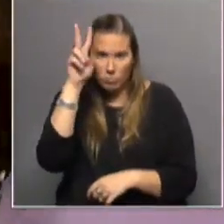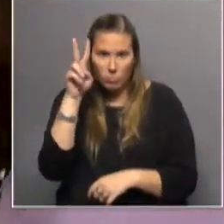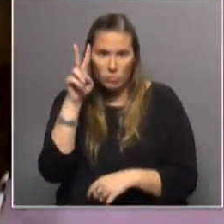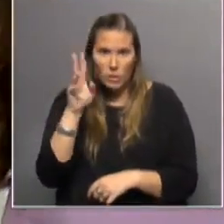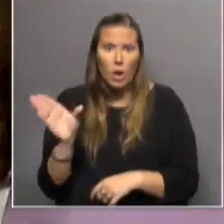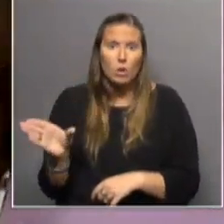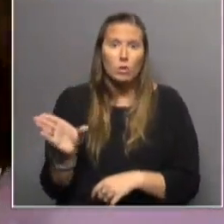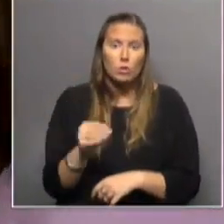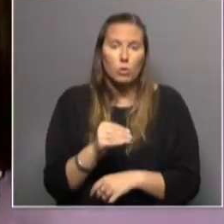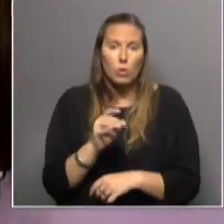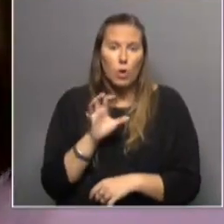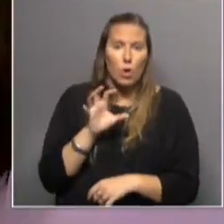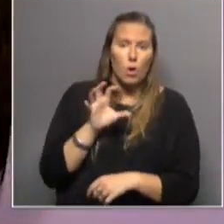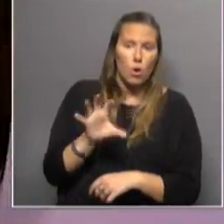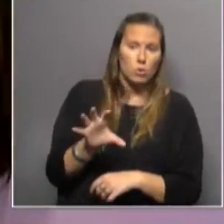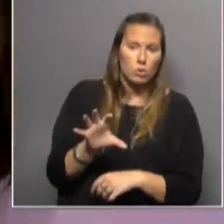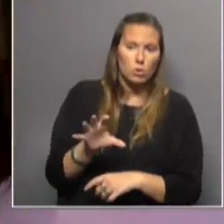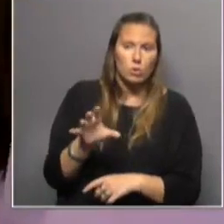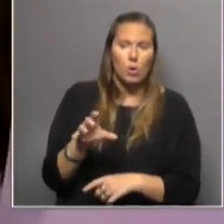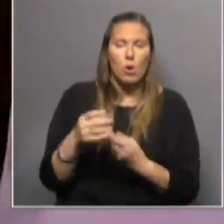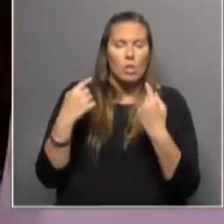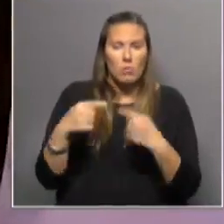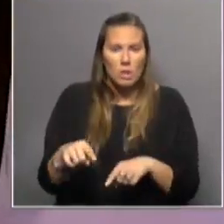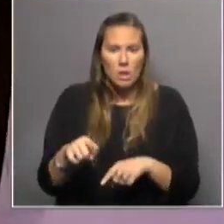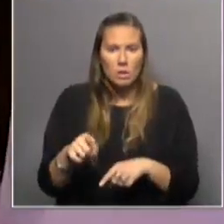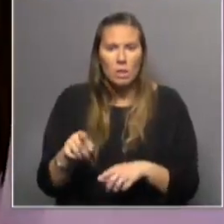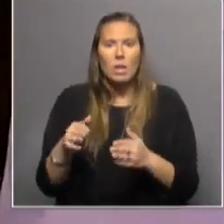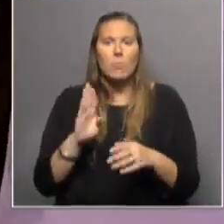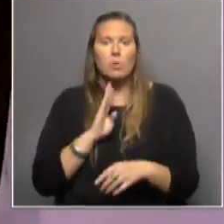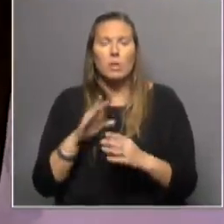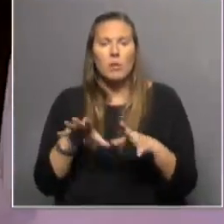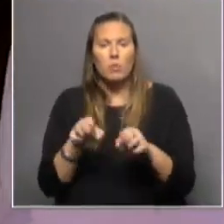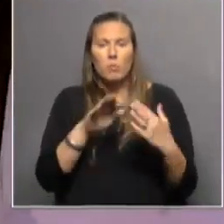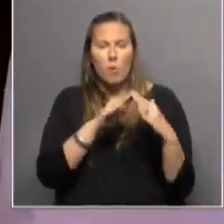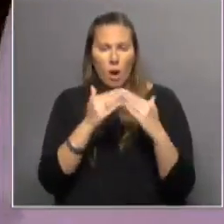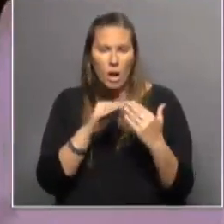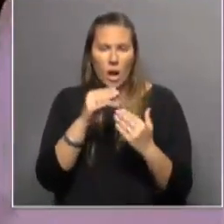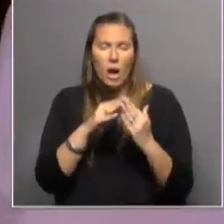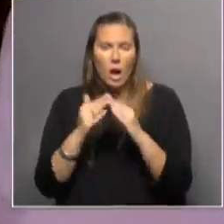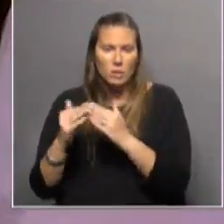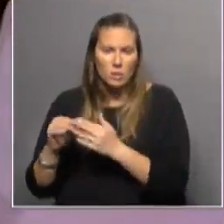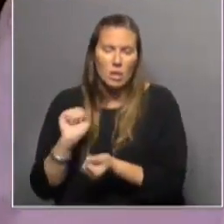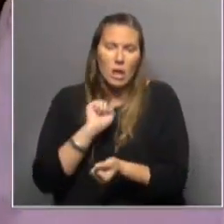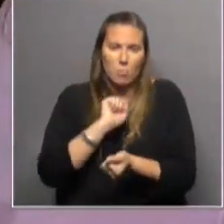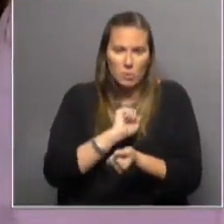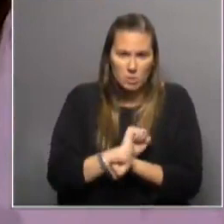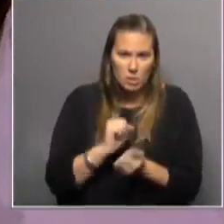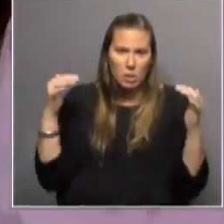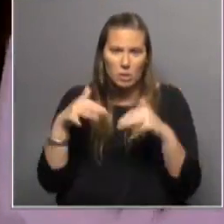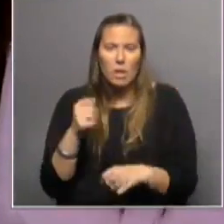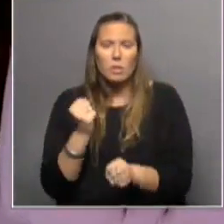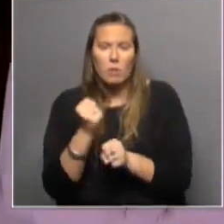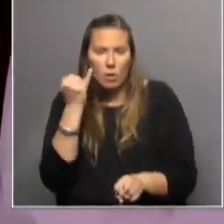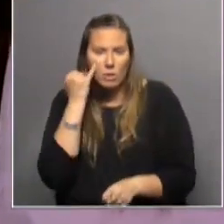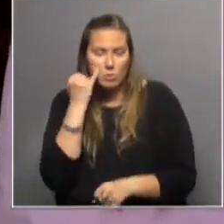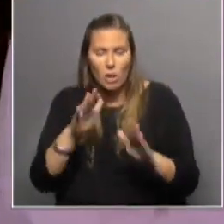todas las fobias que hay a las disidencias, las mujeres que vivimos en asentamiento, las migrantes, las privadas libertades, las trabajadoras sexuales,